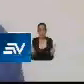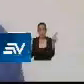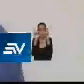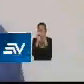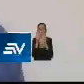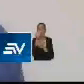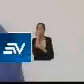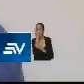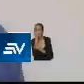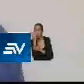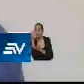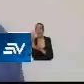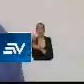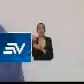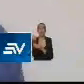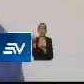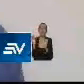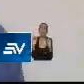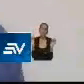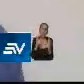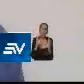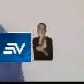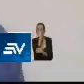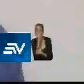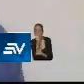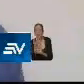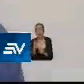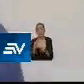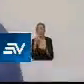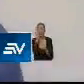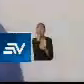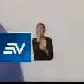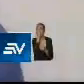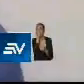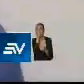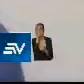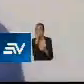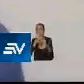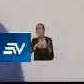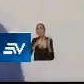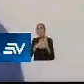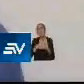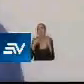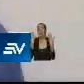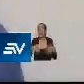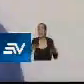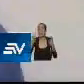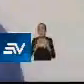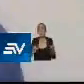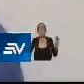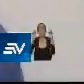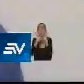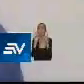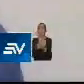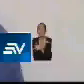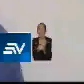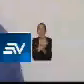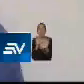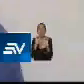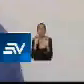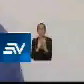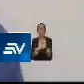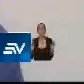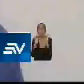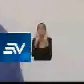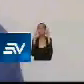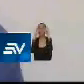un color rojo mucho más encendido, es decir, esas provincias tienen una mayor dificultad y habrá que establecer en términos de